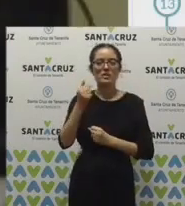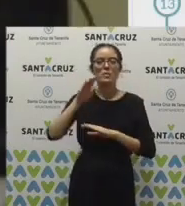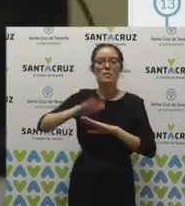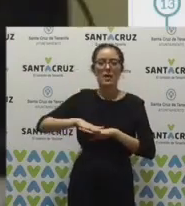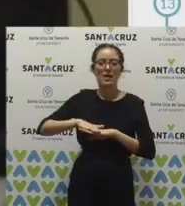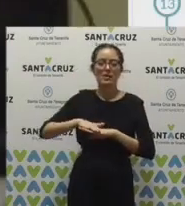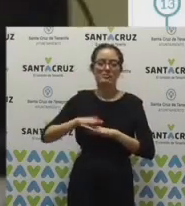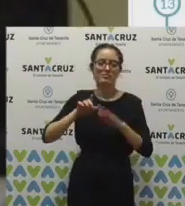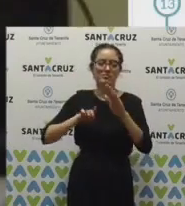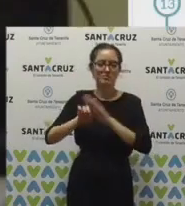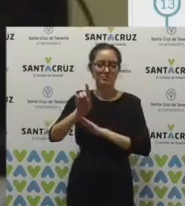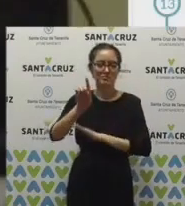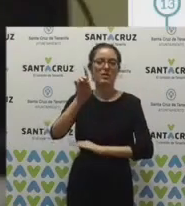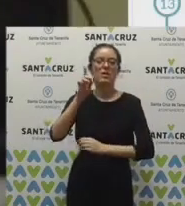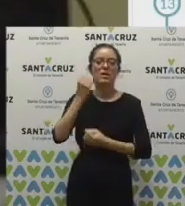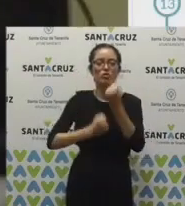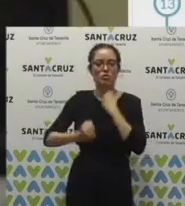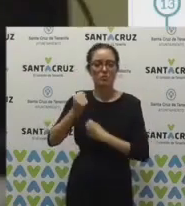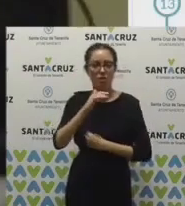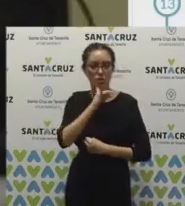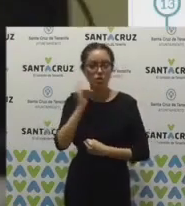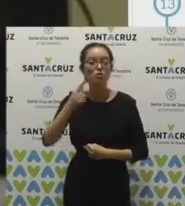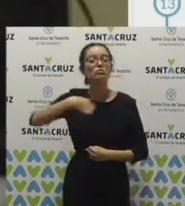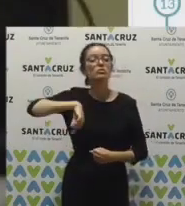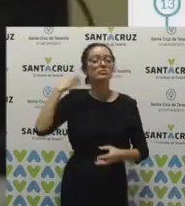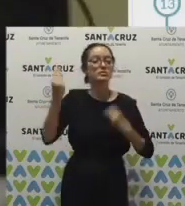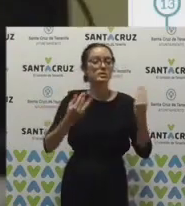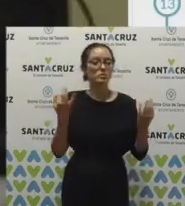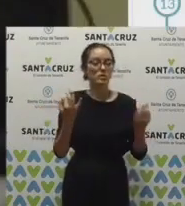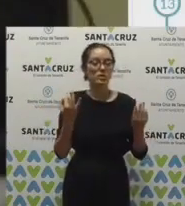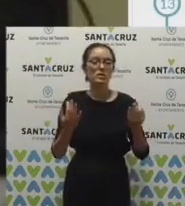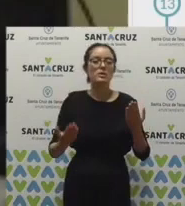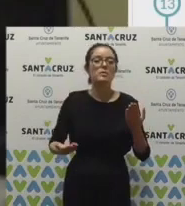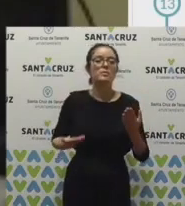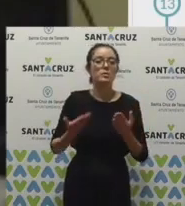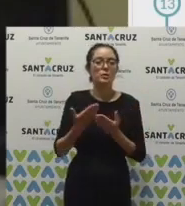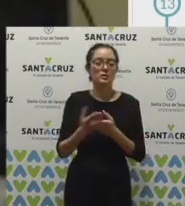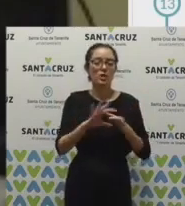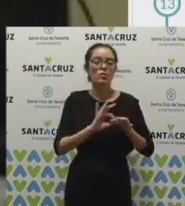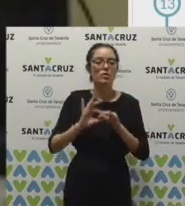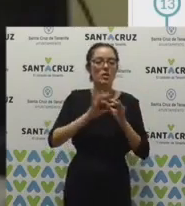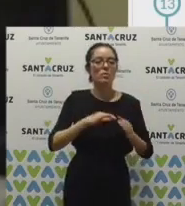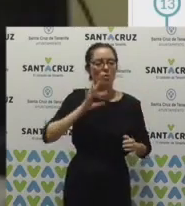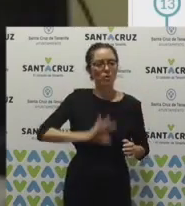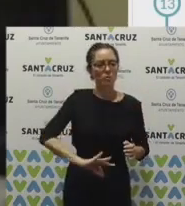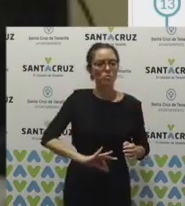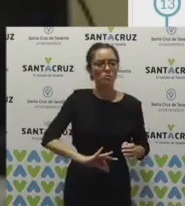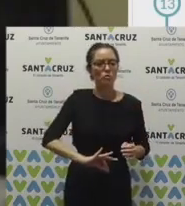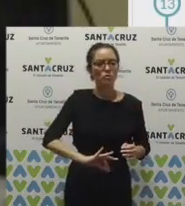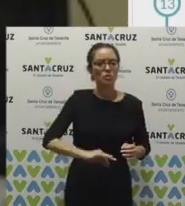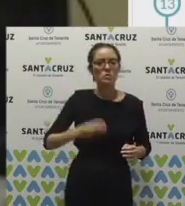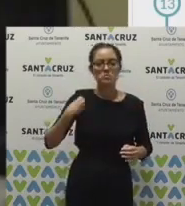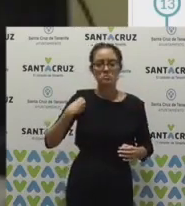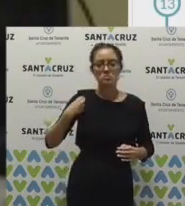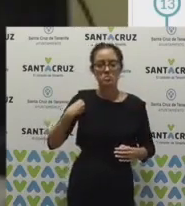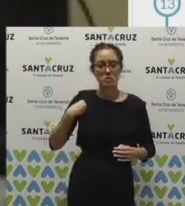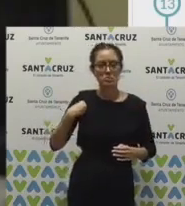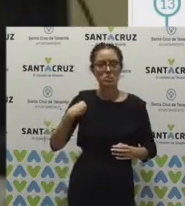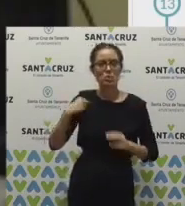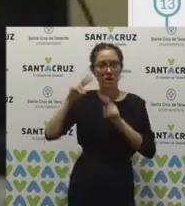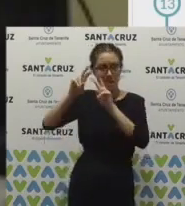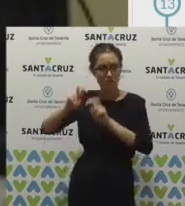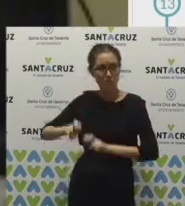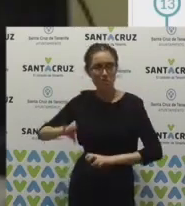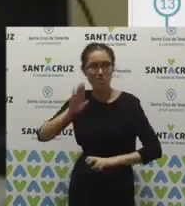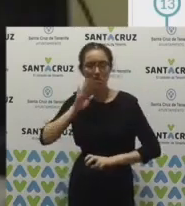en este sentido consideramos que las propuestas indebidas podemos es plenamente compatibles con el planteamiento del estudio y